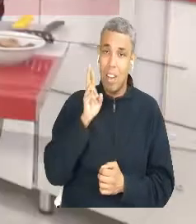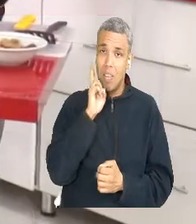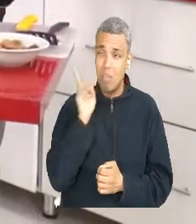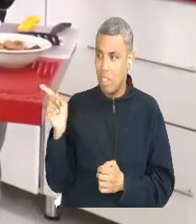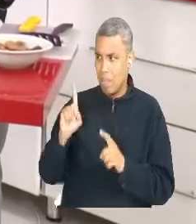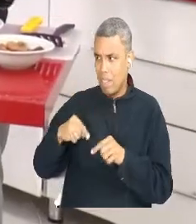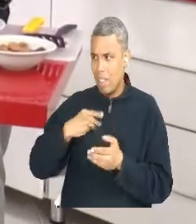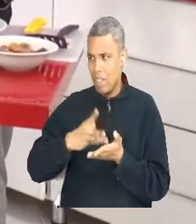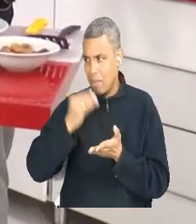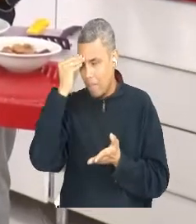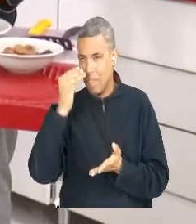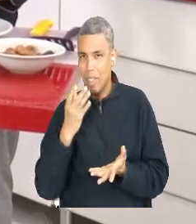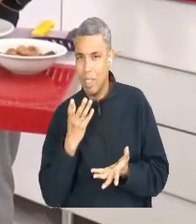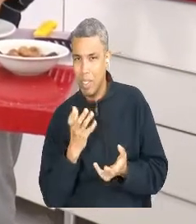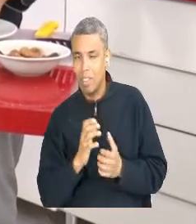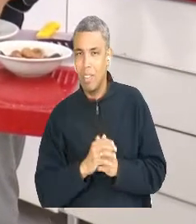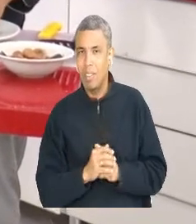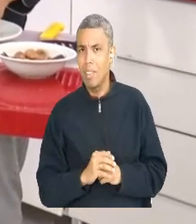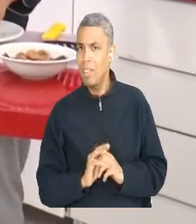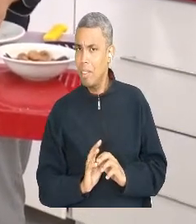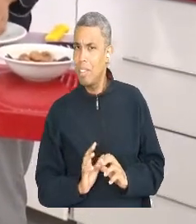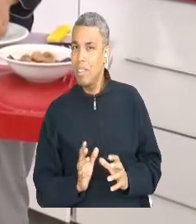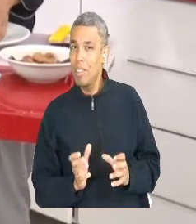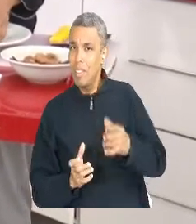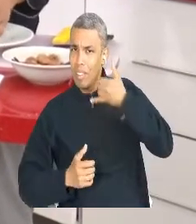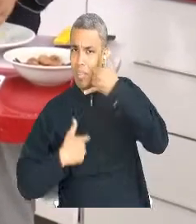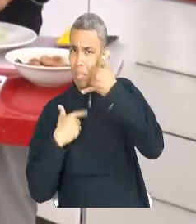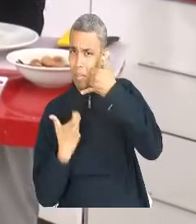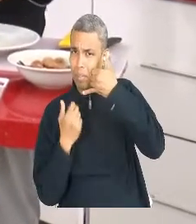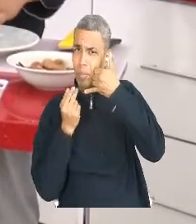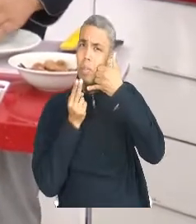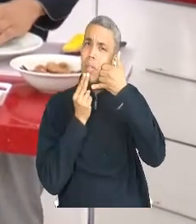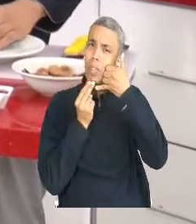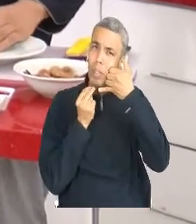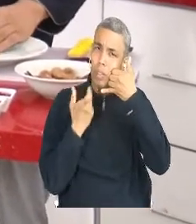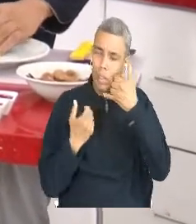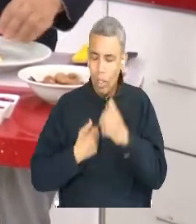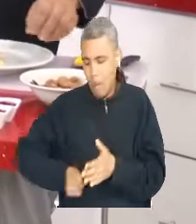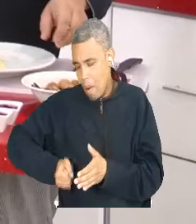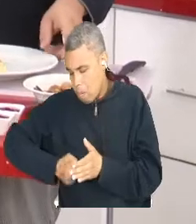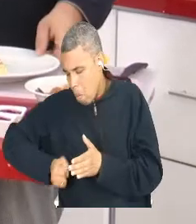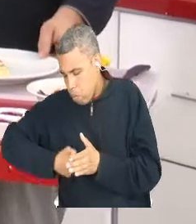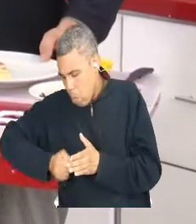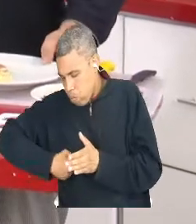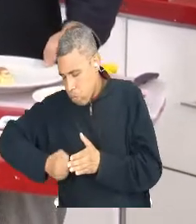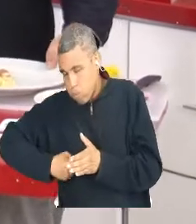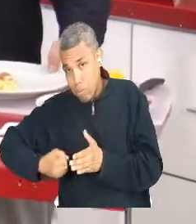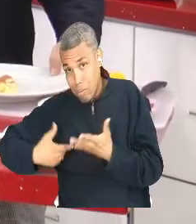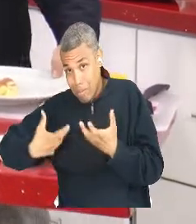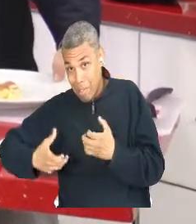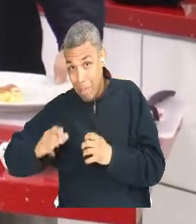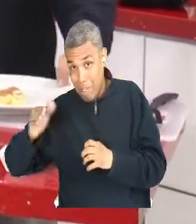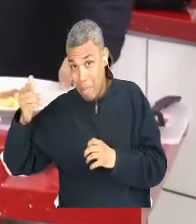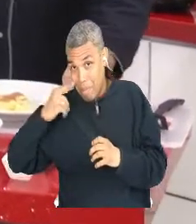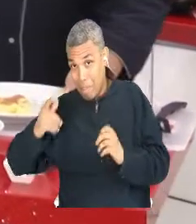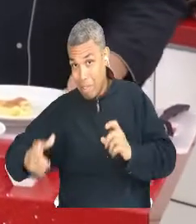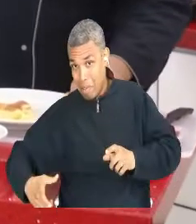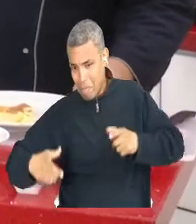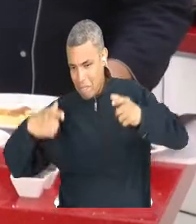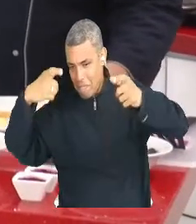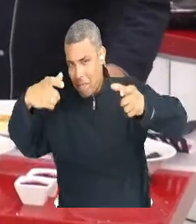prueben a ver qué tal le quedan las recetas a uno de las... Sí, Norita, claro que sí. Cuando quieras venir a nuestro set de Pedir de Boca, ya sabes que